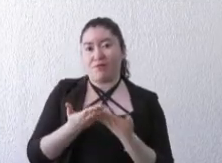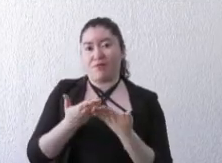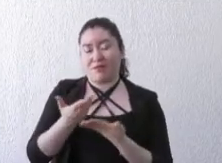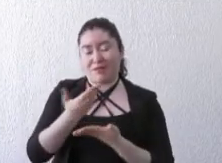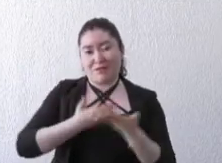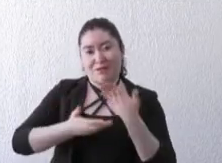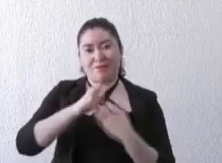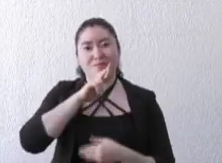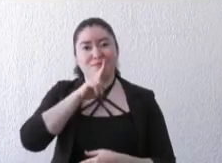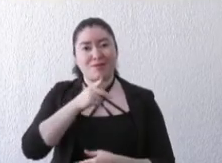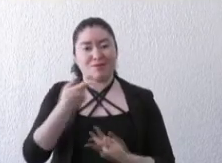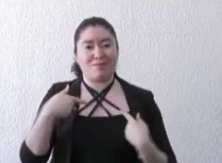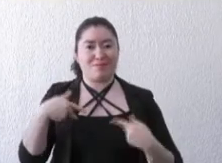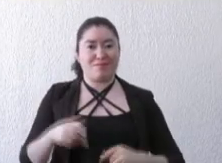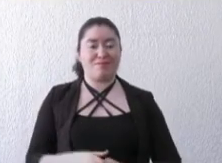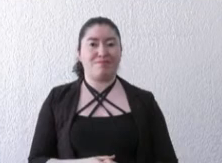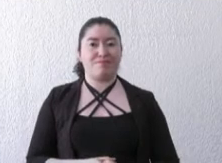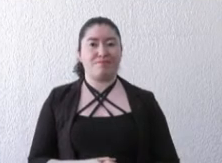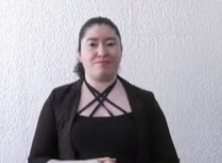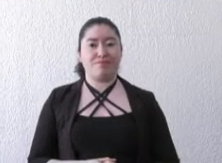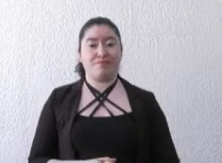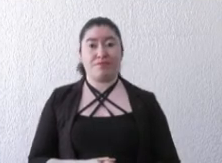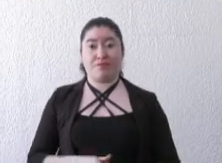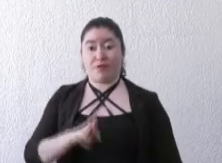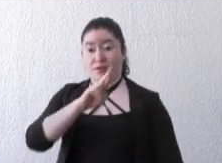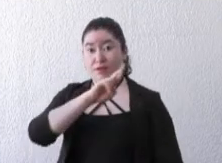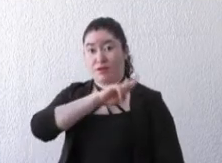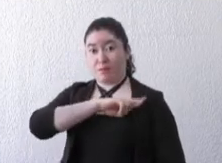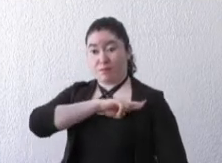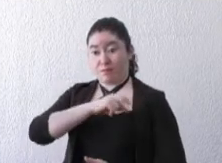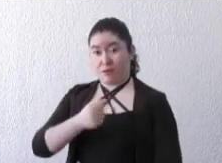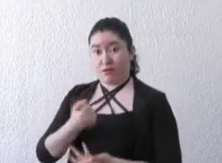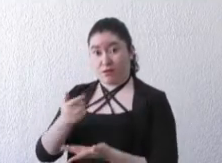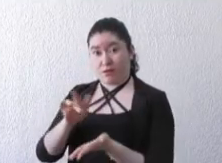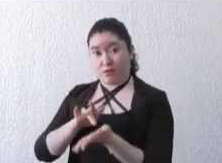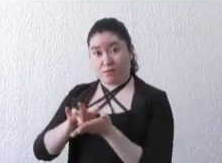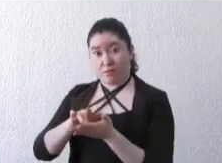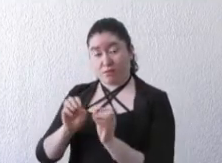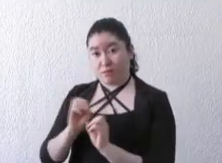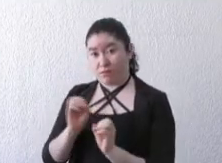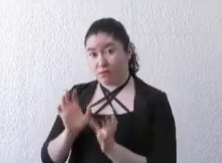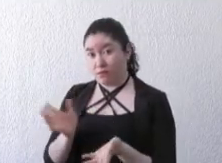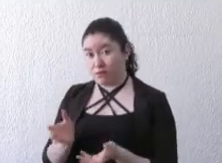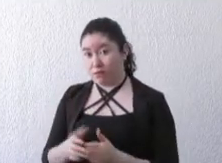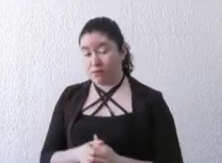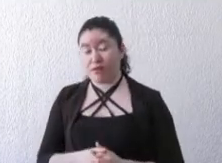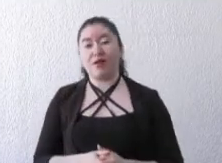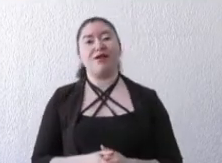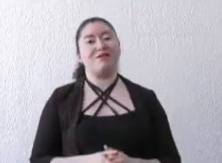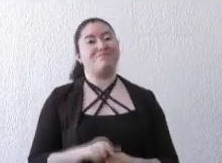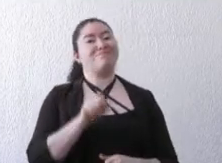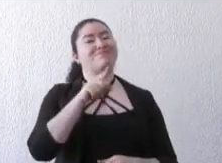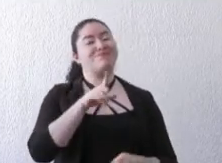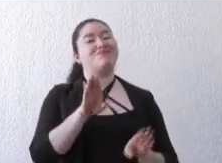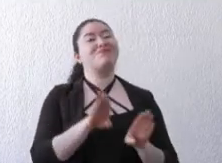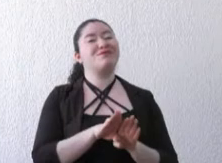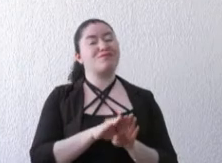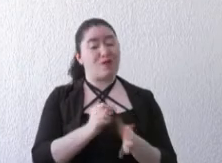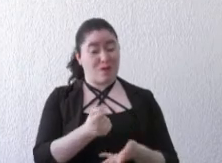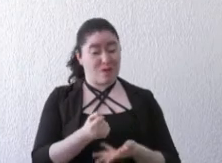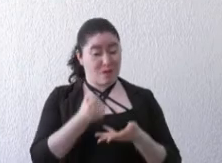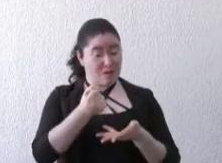ciudadanía. ¿Ya no habrá inversión privada en el servicio del agua? Era una inversión, en realidad